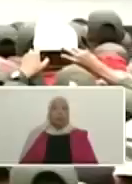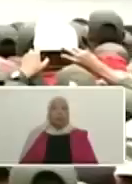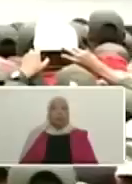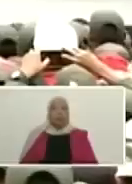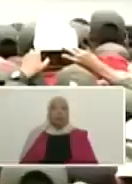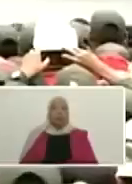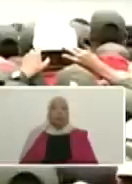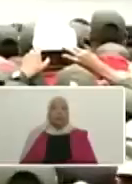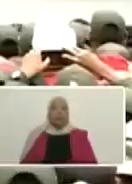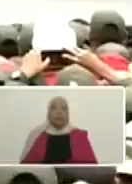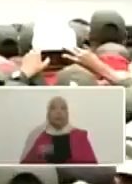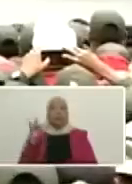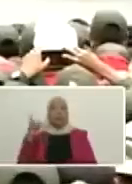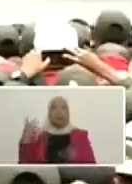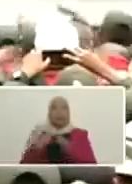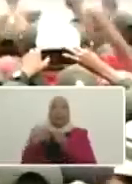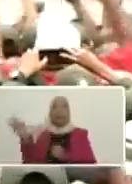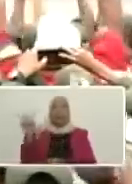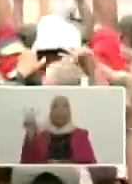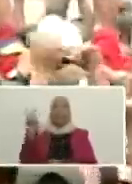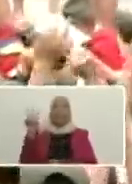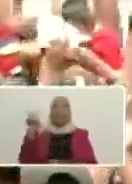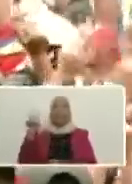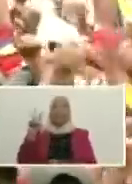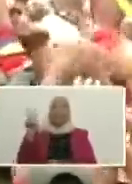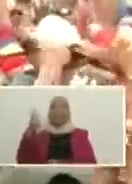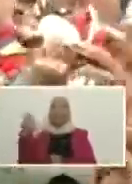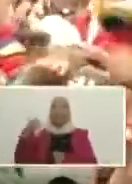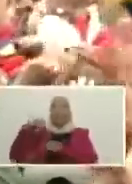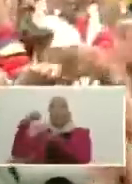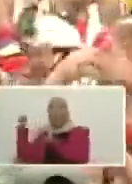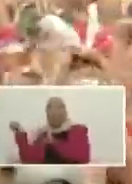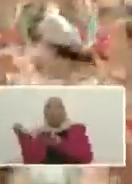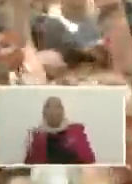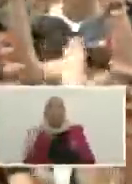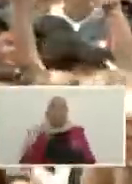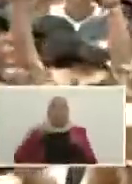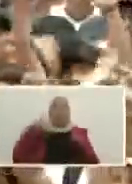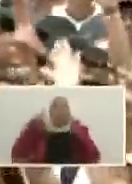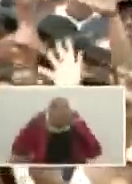Levanten la mano los que están con Venezuela en la Serie del Caribe.